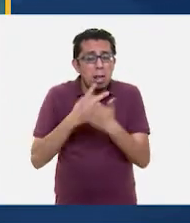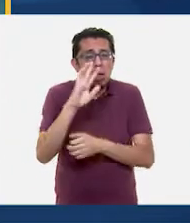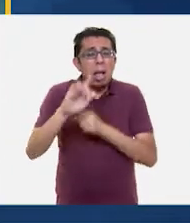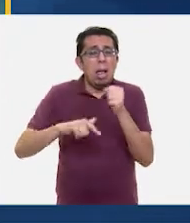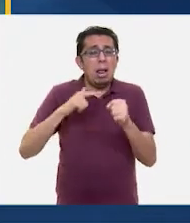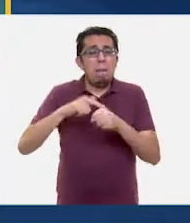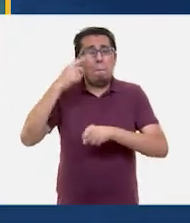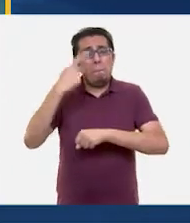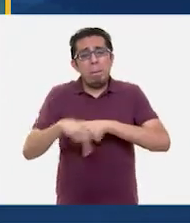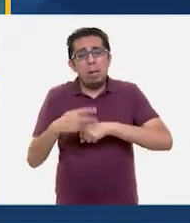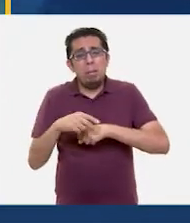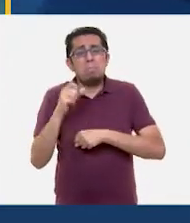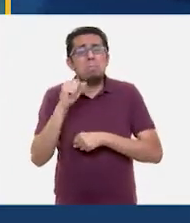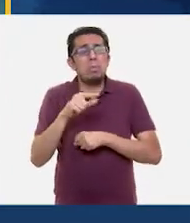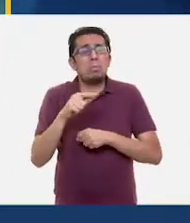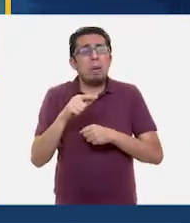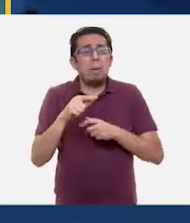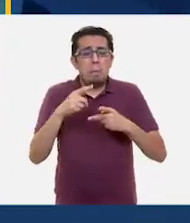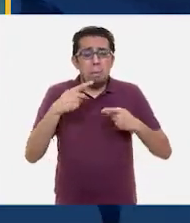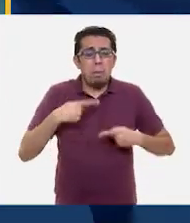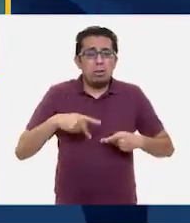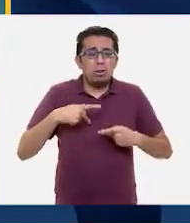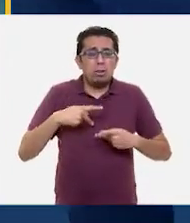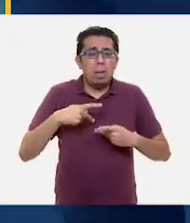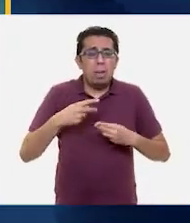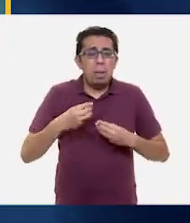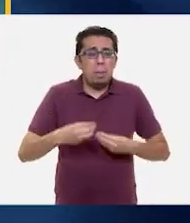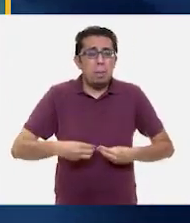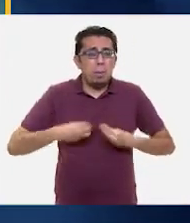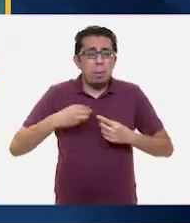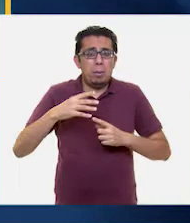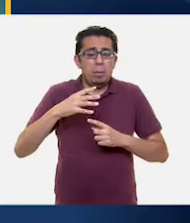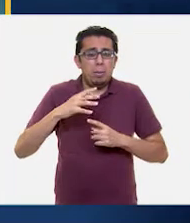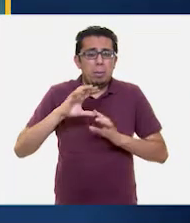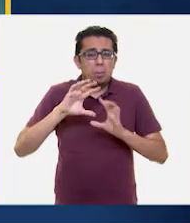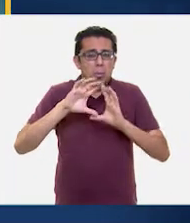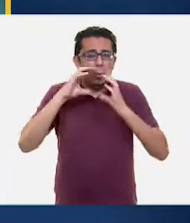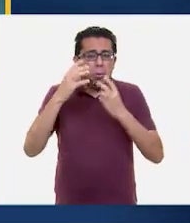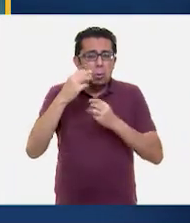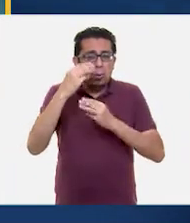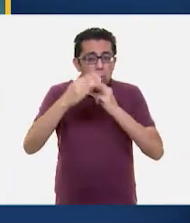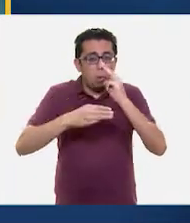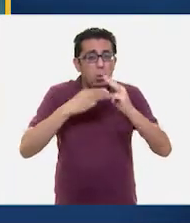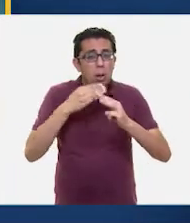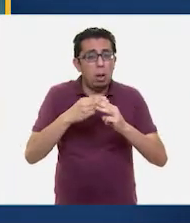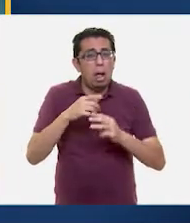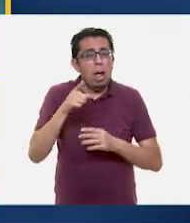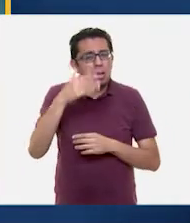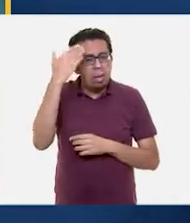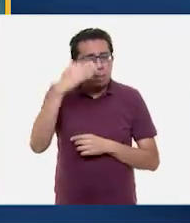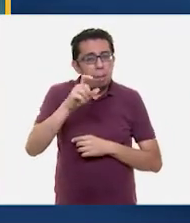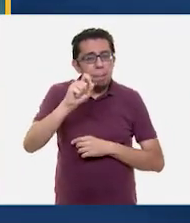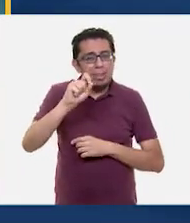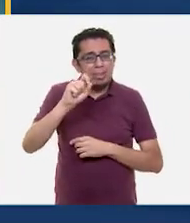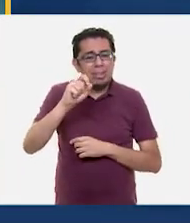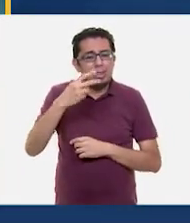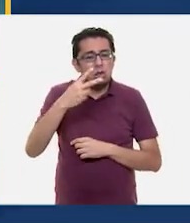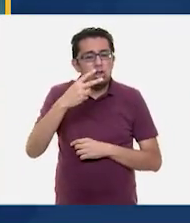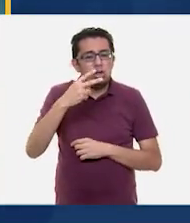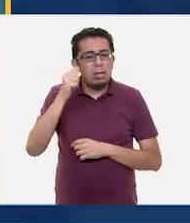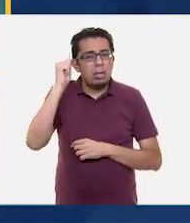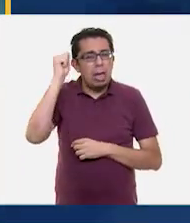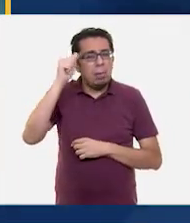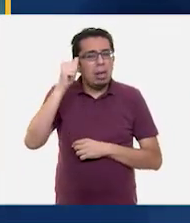peligro. También la población del planeta. Eso es un gran problema. ¿Sabías que el 22 de abril fue el Día Internacional del